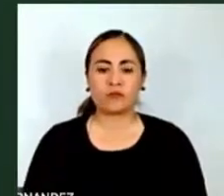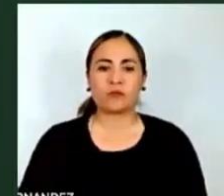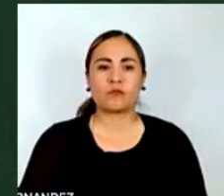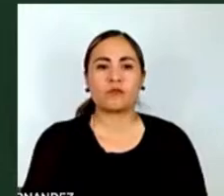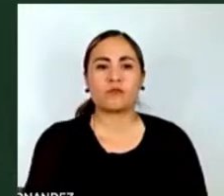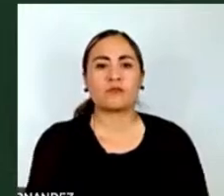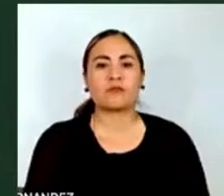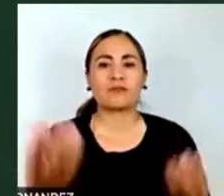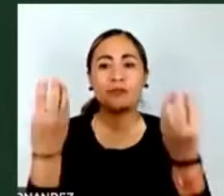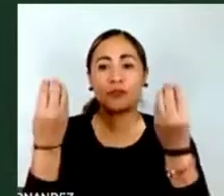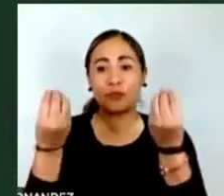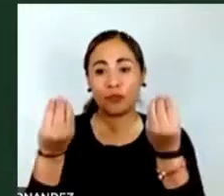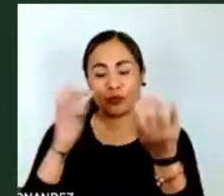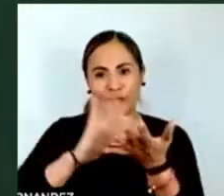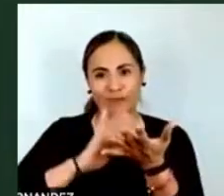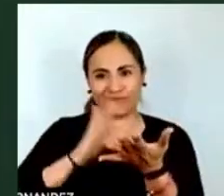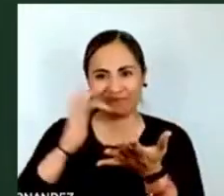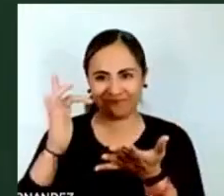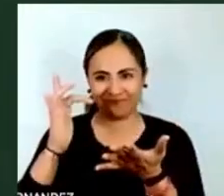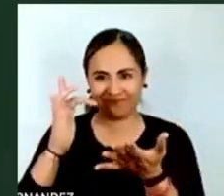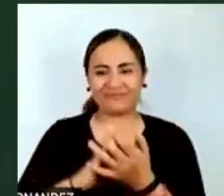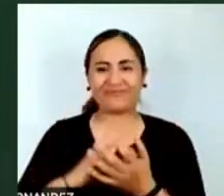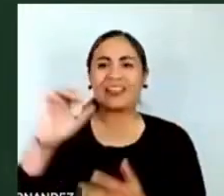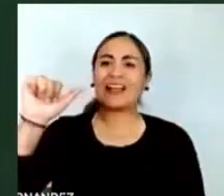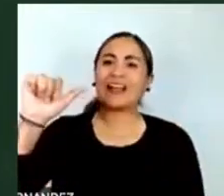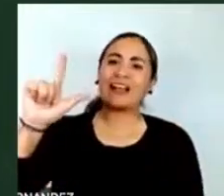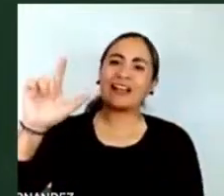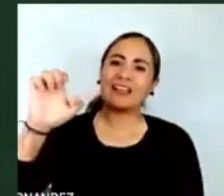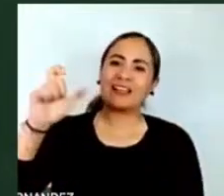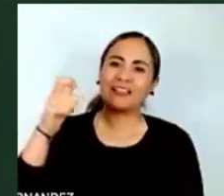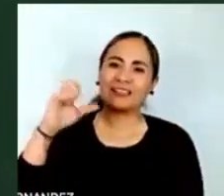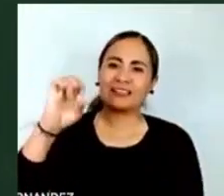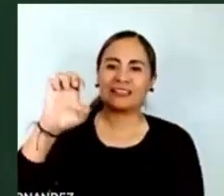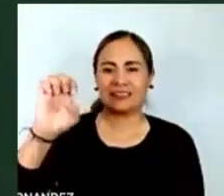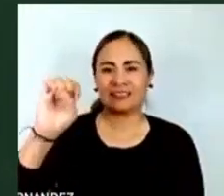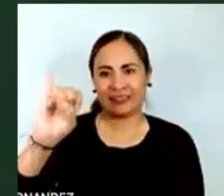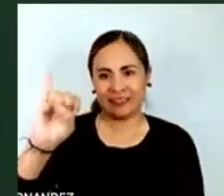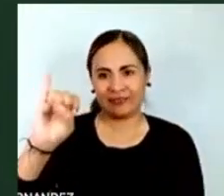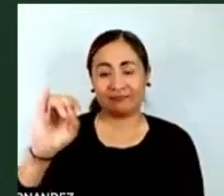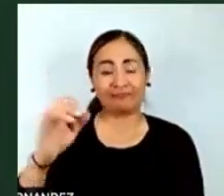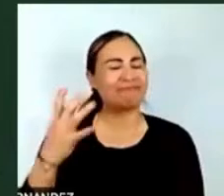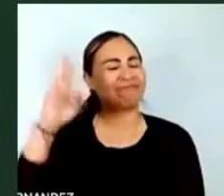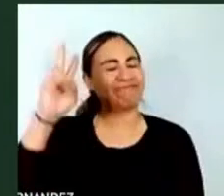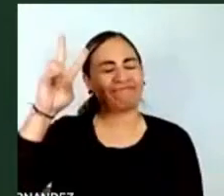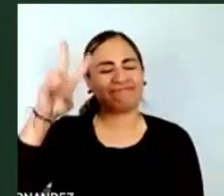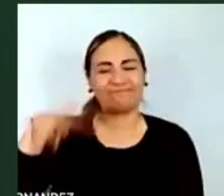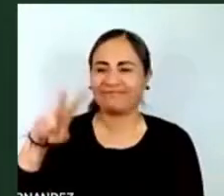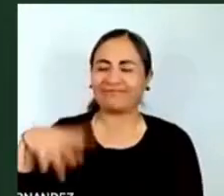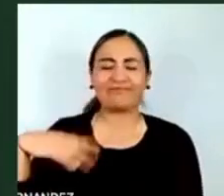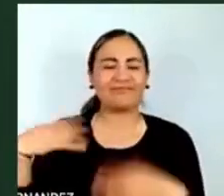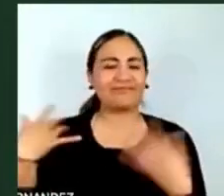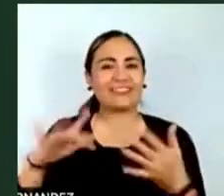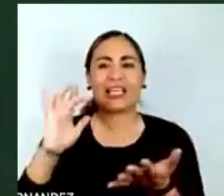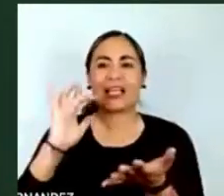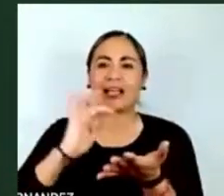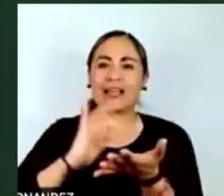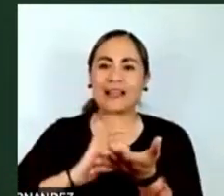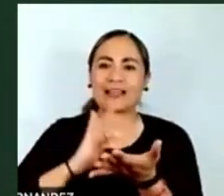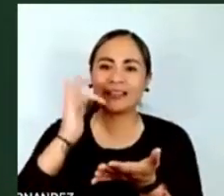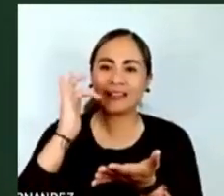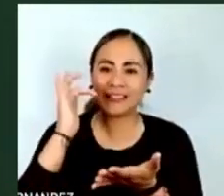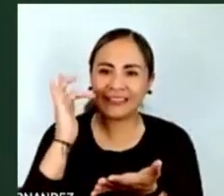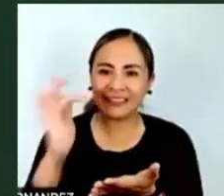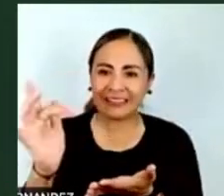Muchísimas gracias, Alexei. Quiero de verdad agradecer las tan